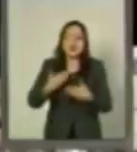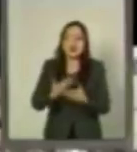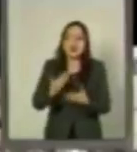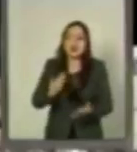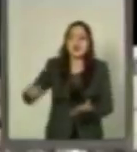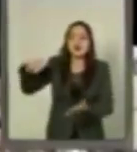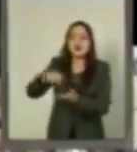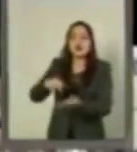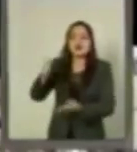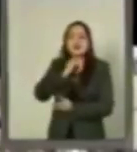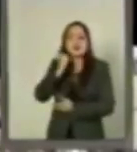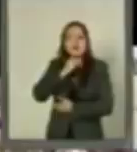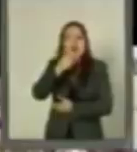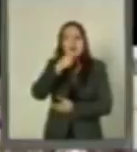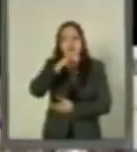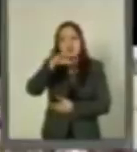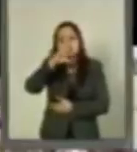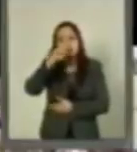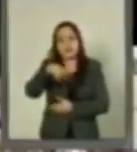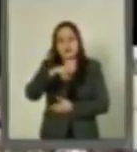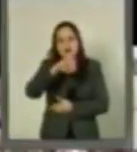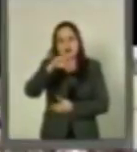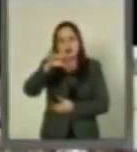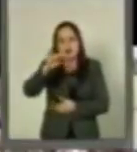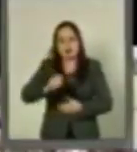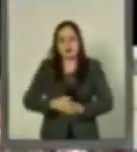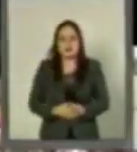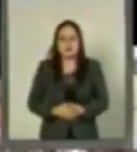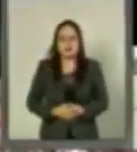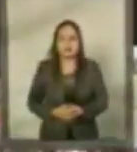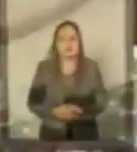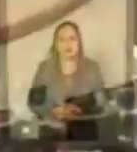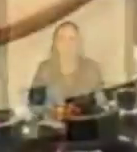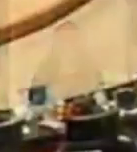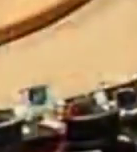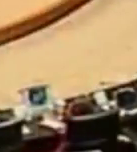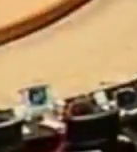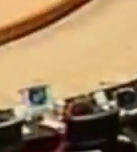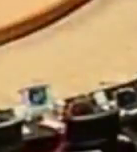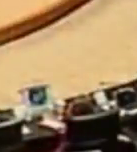uso de la tribuna el senador Benjamín Robles Montoya.